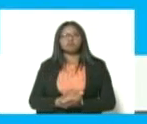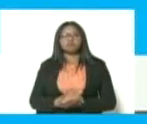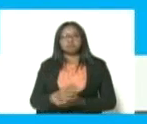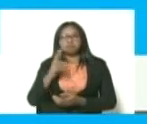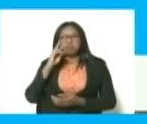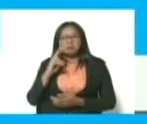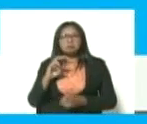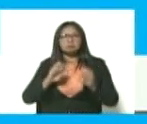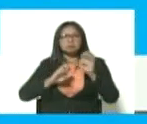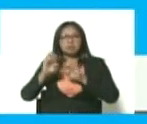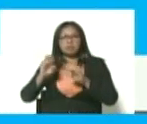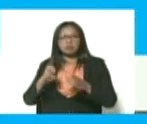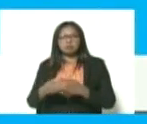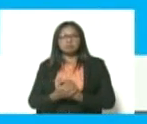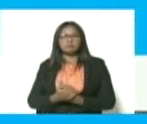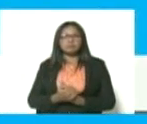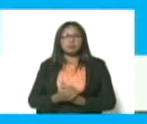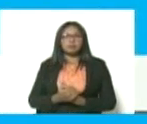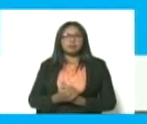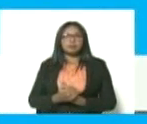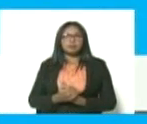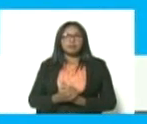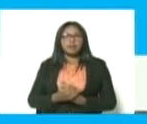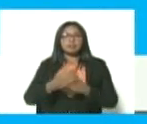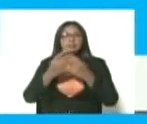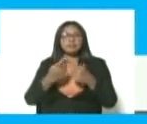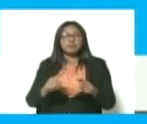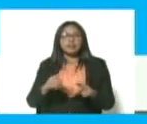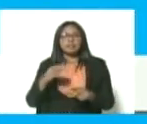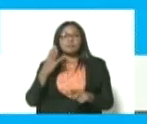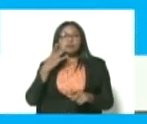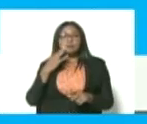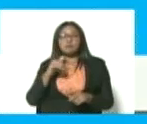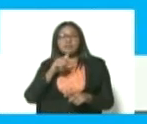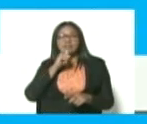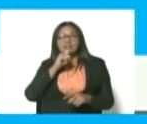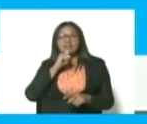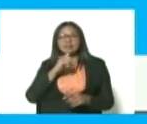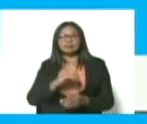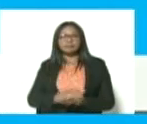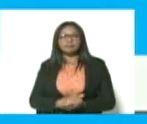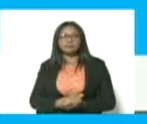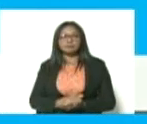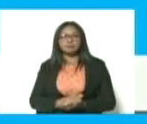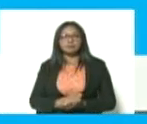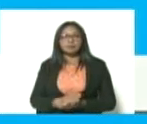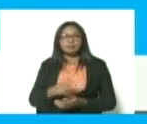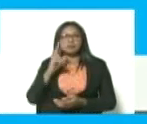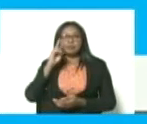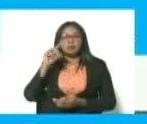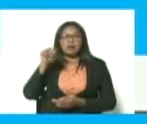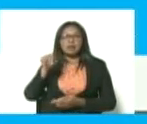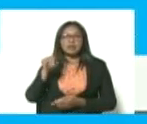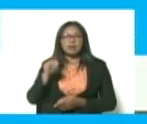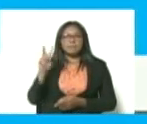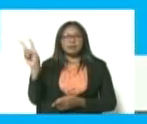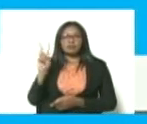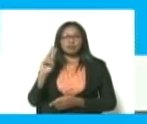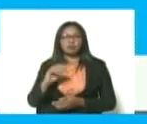diplomacia. Y otra cosa es el caso de quienes han cometido delitos en Venezuela.